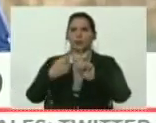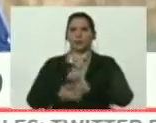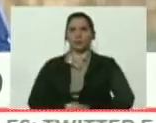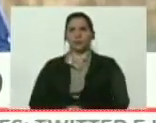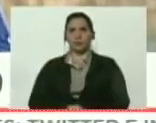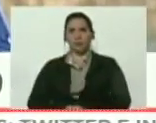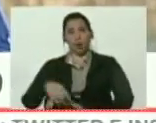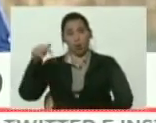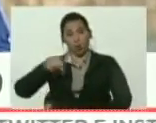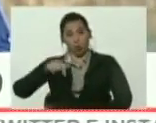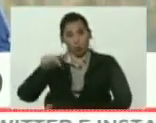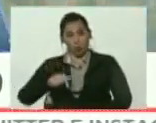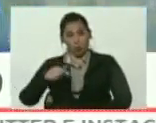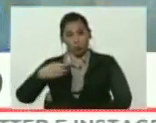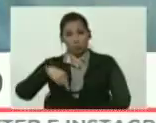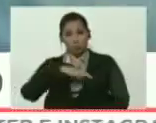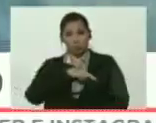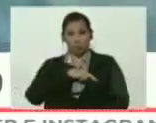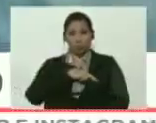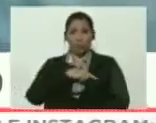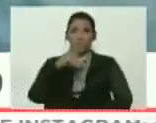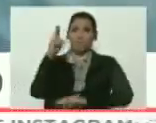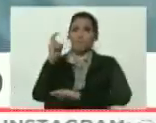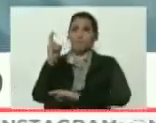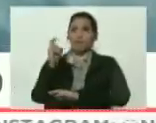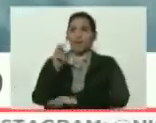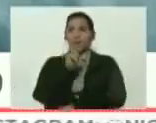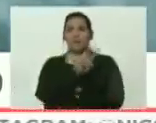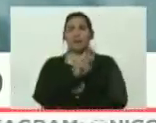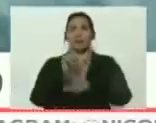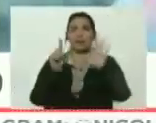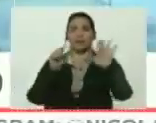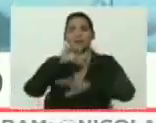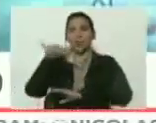Hoy estamos viernes 26 de julio.